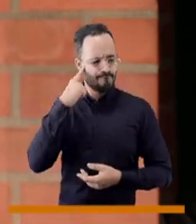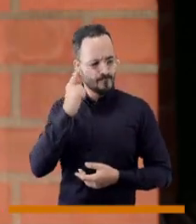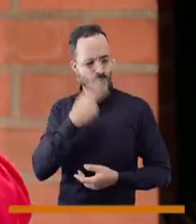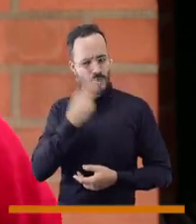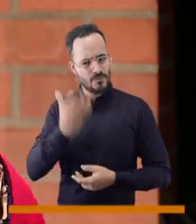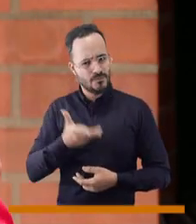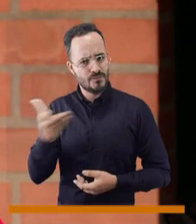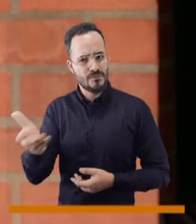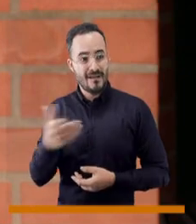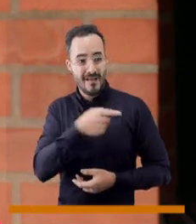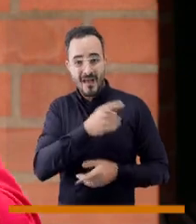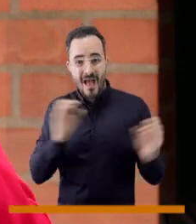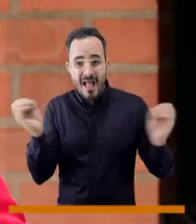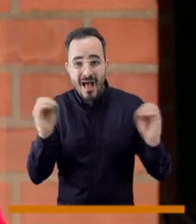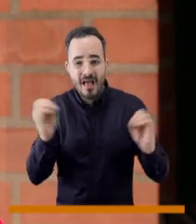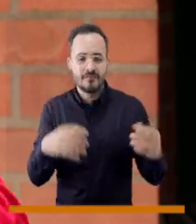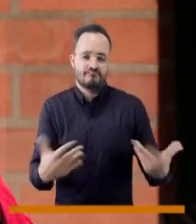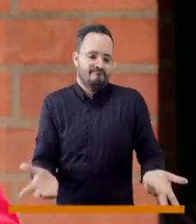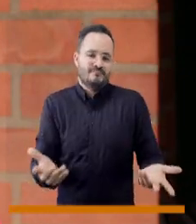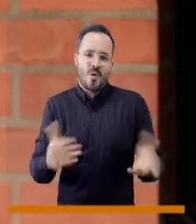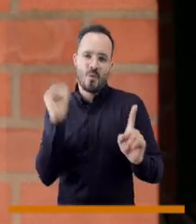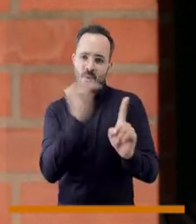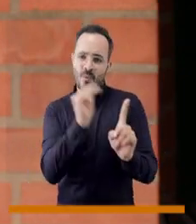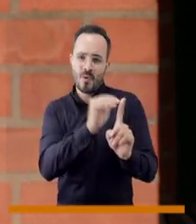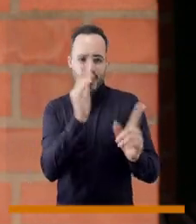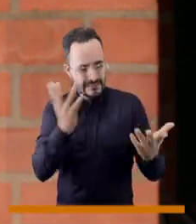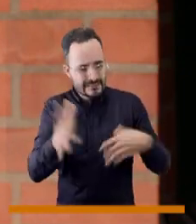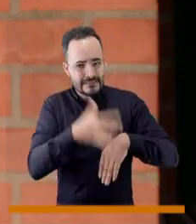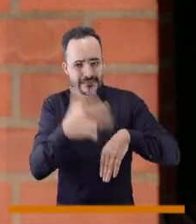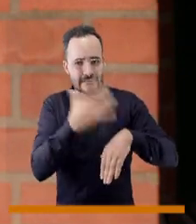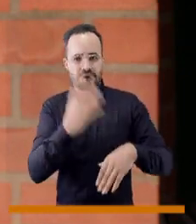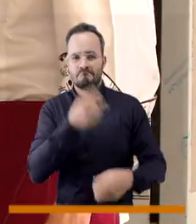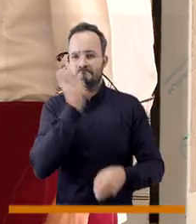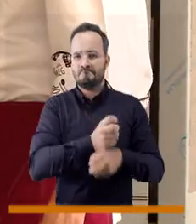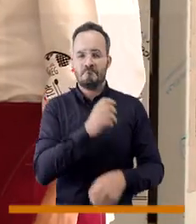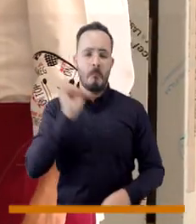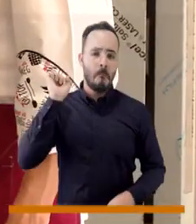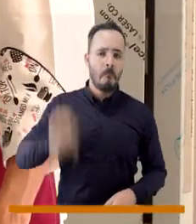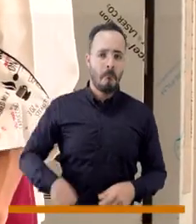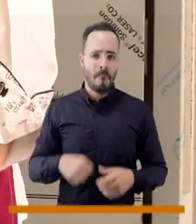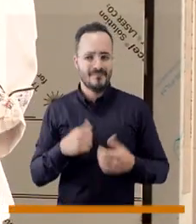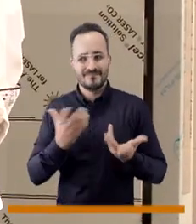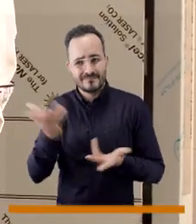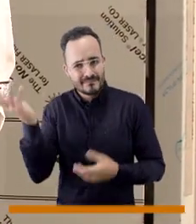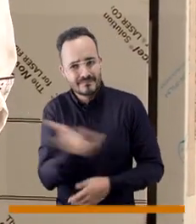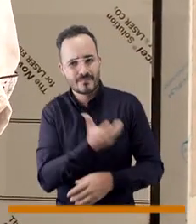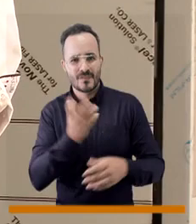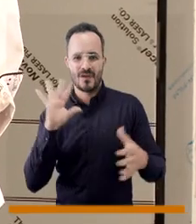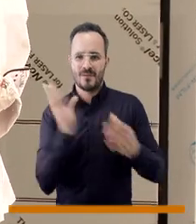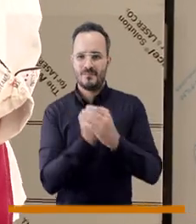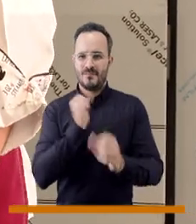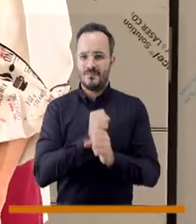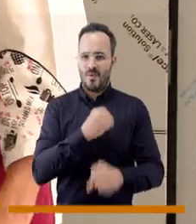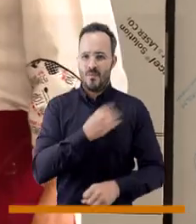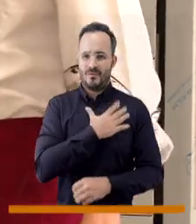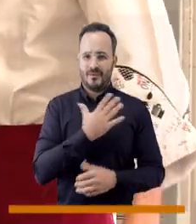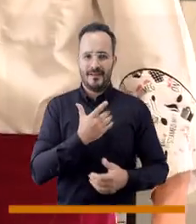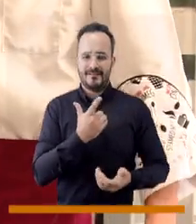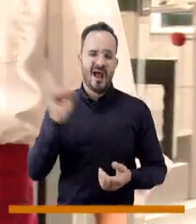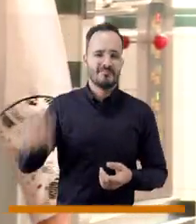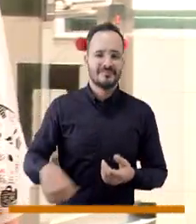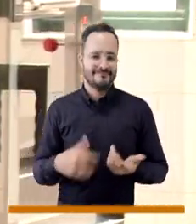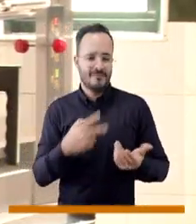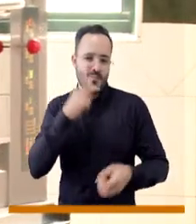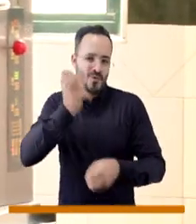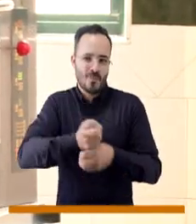sociedad con estos chicos, con estas chicas, con las personas con discapacidad, pues será muy difícil poderlos motivar para que puedan